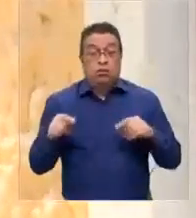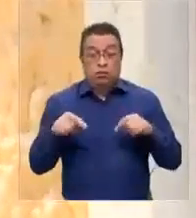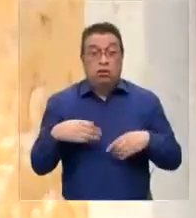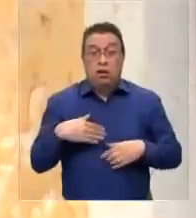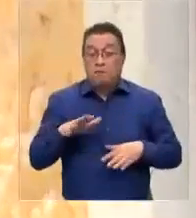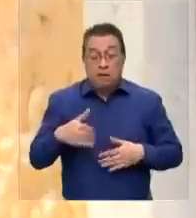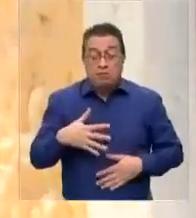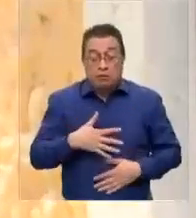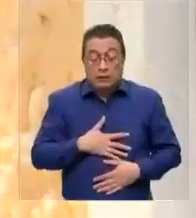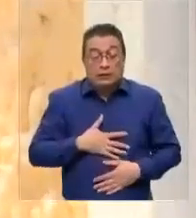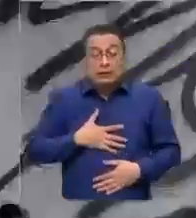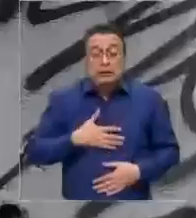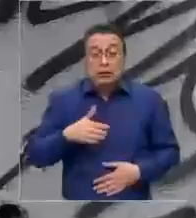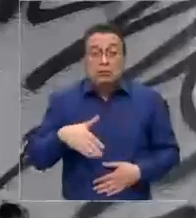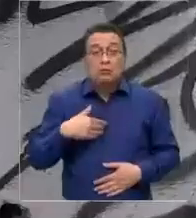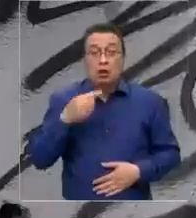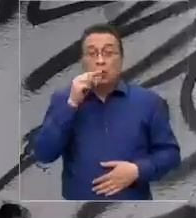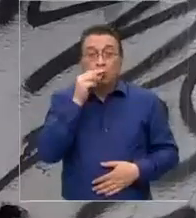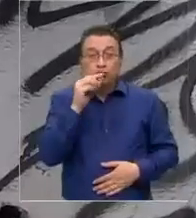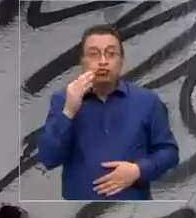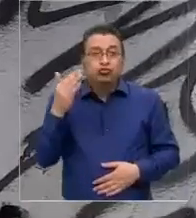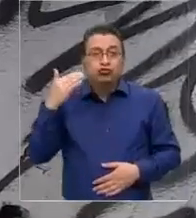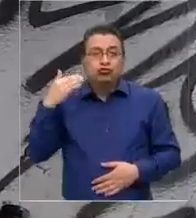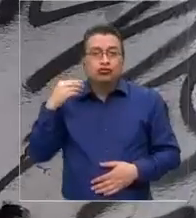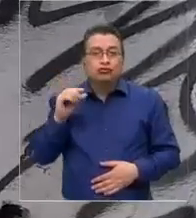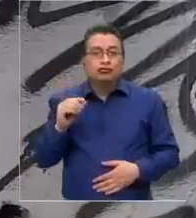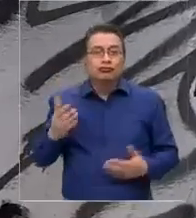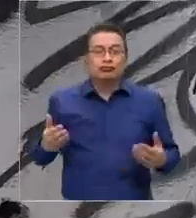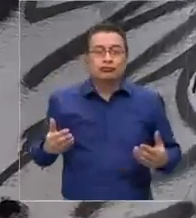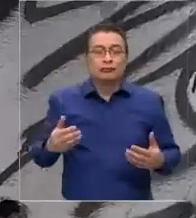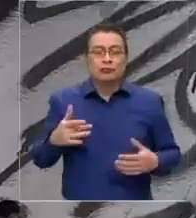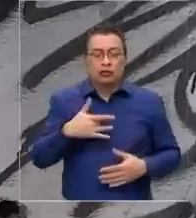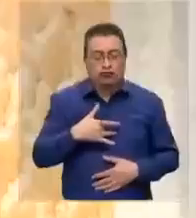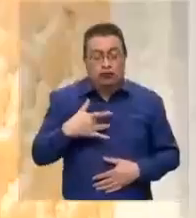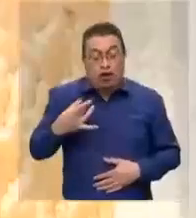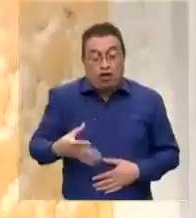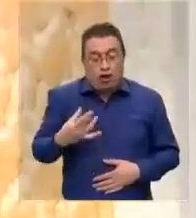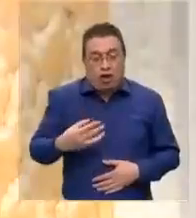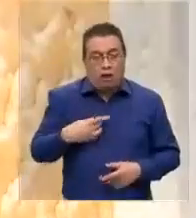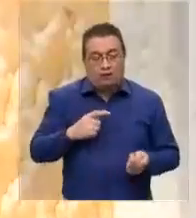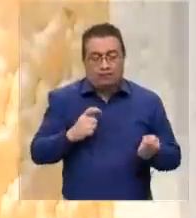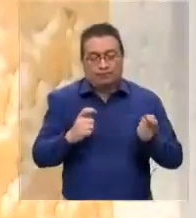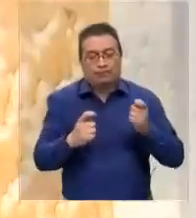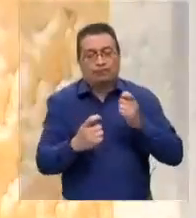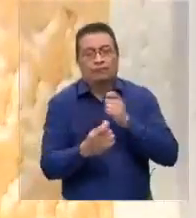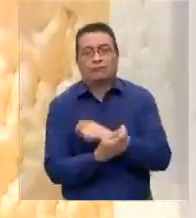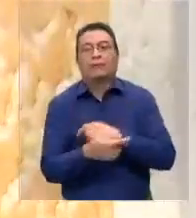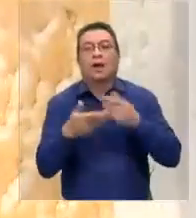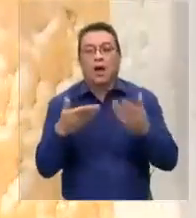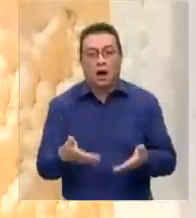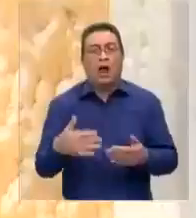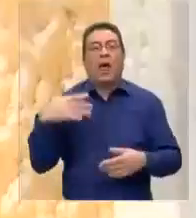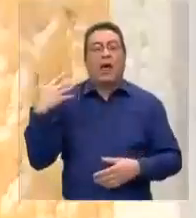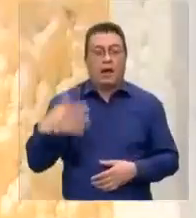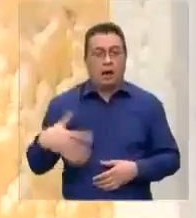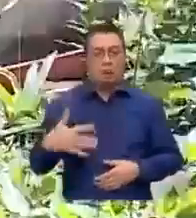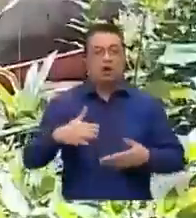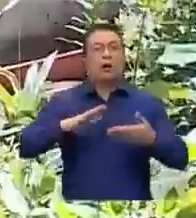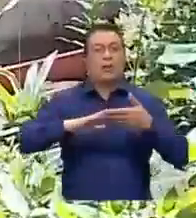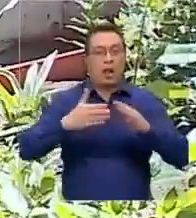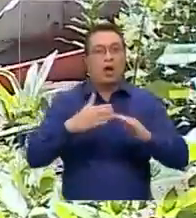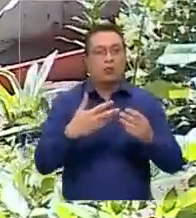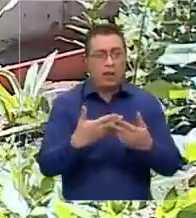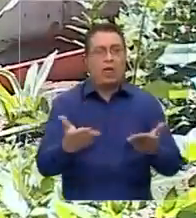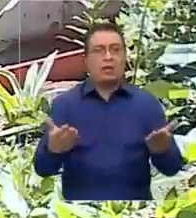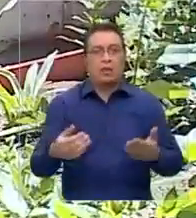con la sensación de que hubiese sido ayer. Del dolor pasamos a tener una importancia en la comunidad.